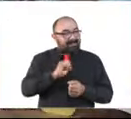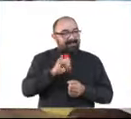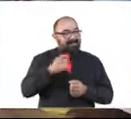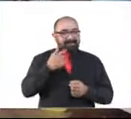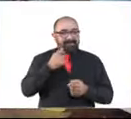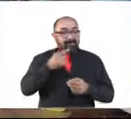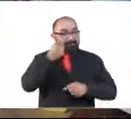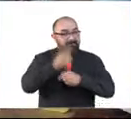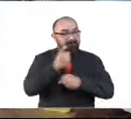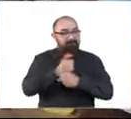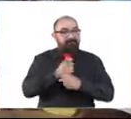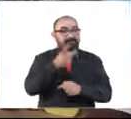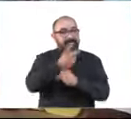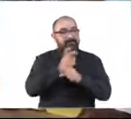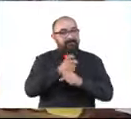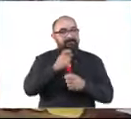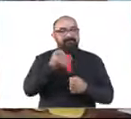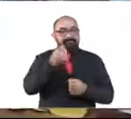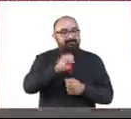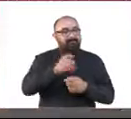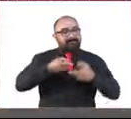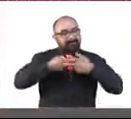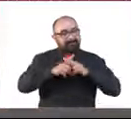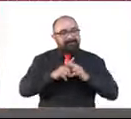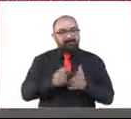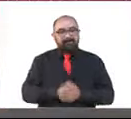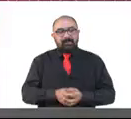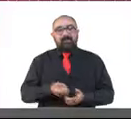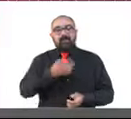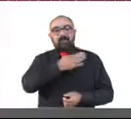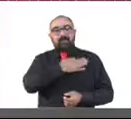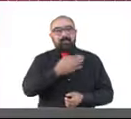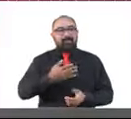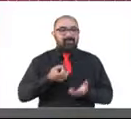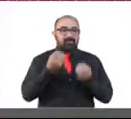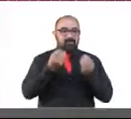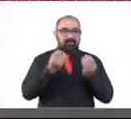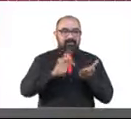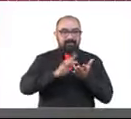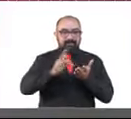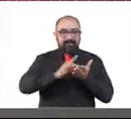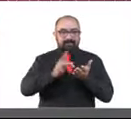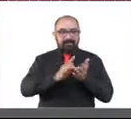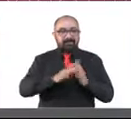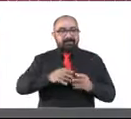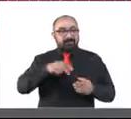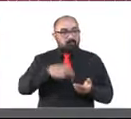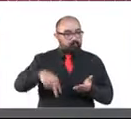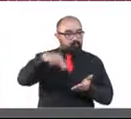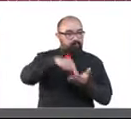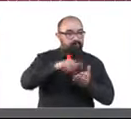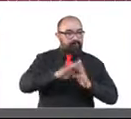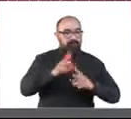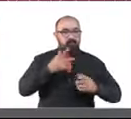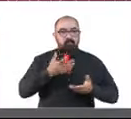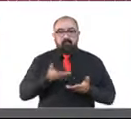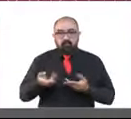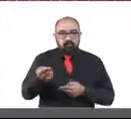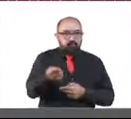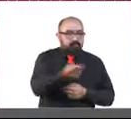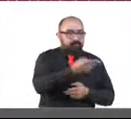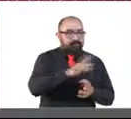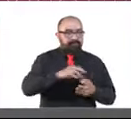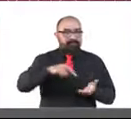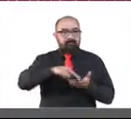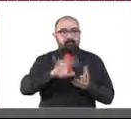primero. Adelante, por favor, bienvenido. Bueno, pues muchas gracias. Gracias por la oportunidad de estar aquí con todos ustedes y la oportunidad